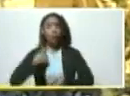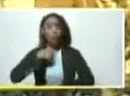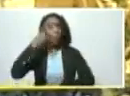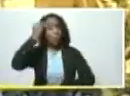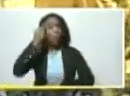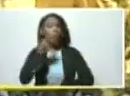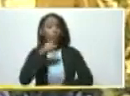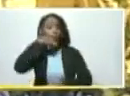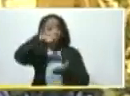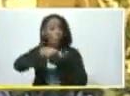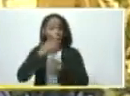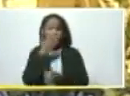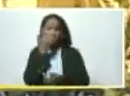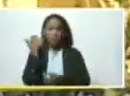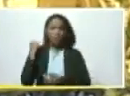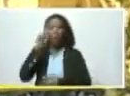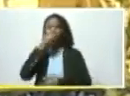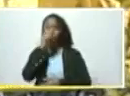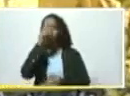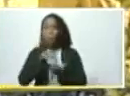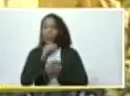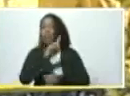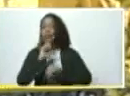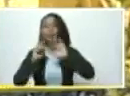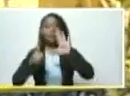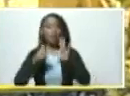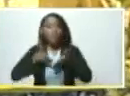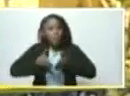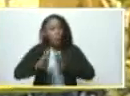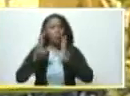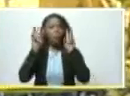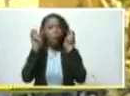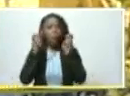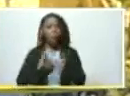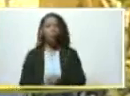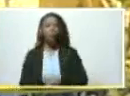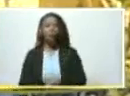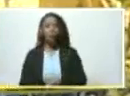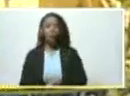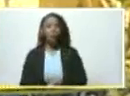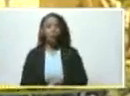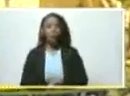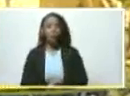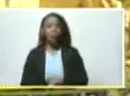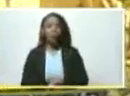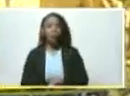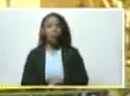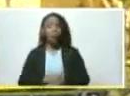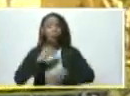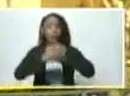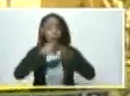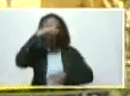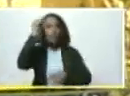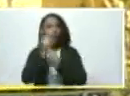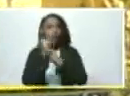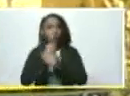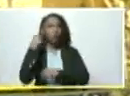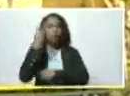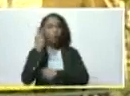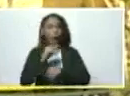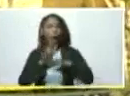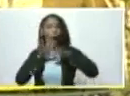mencionaba hace poco, en el año 2016, cuando nacieron, solo estaba haciendo un trabajo y solamente